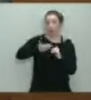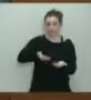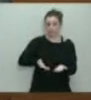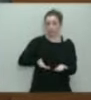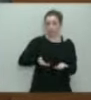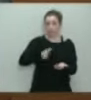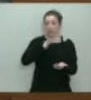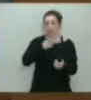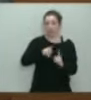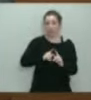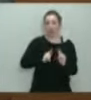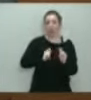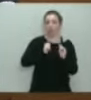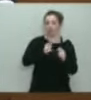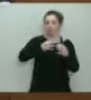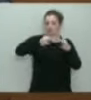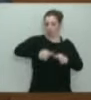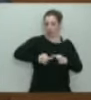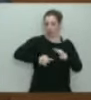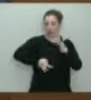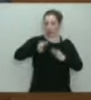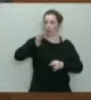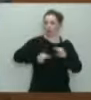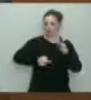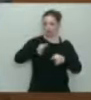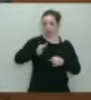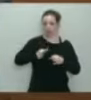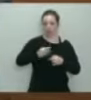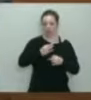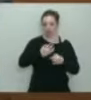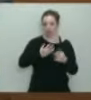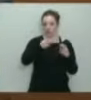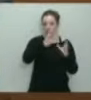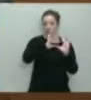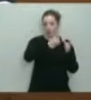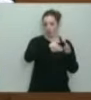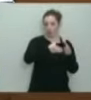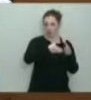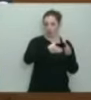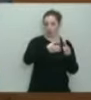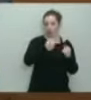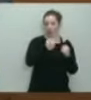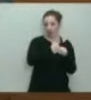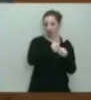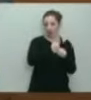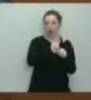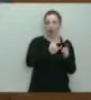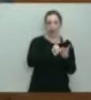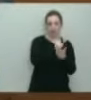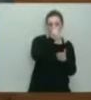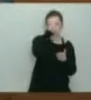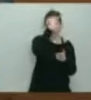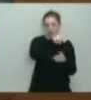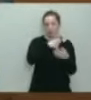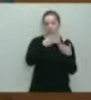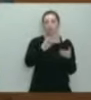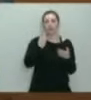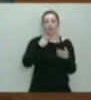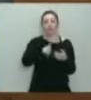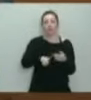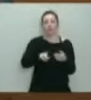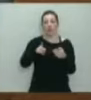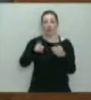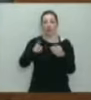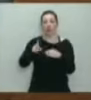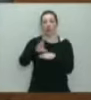de otorgar seguridad jurídica a estos colectivos. Y además, siendo la consejería de la que dependen los